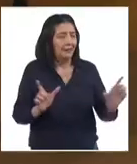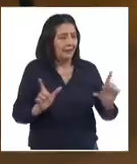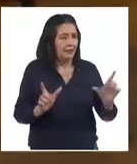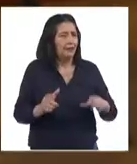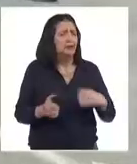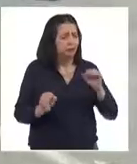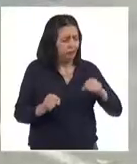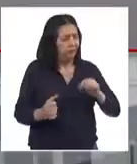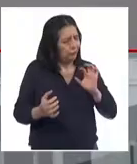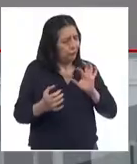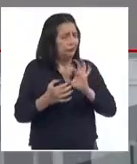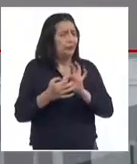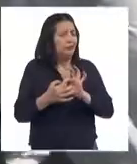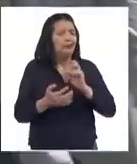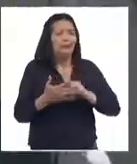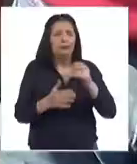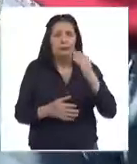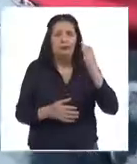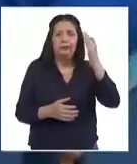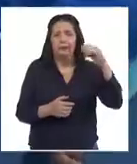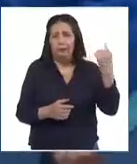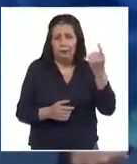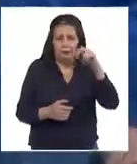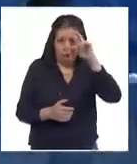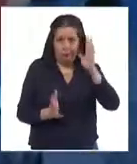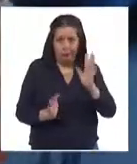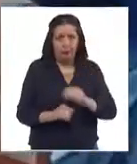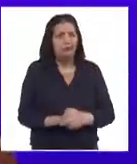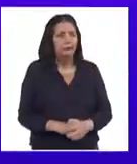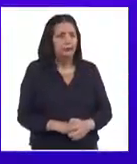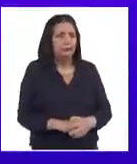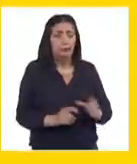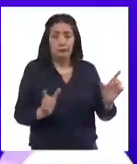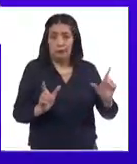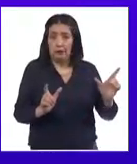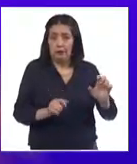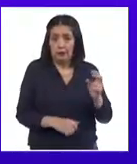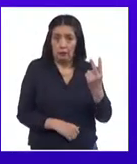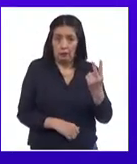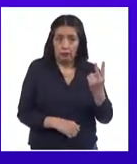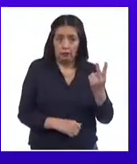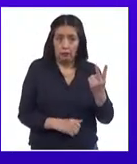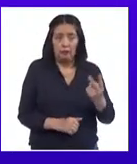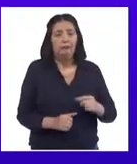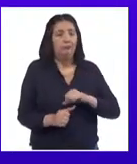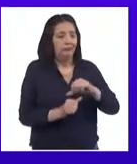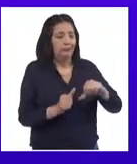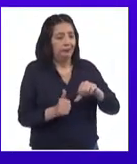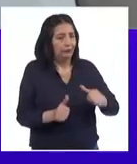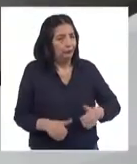más comprometido con el futuro de todos los peruanos. Por Latina Televisión, vive contigo.